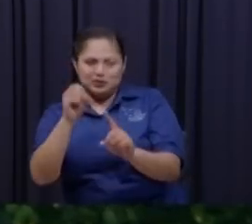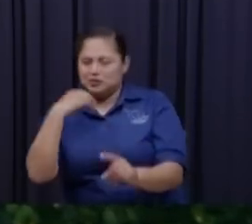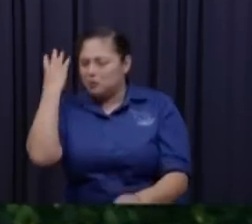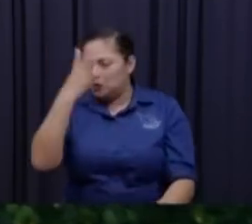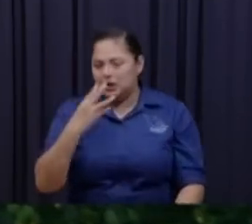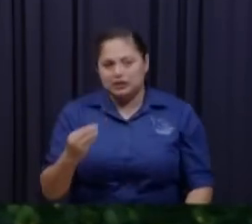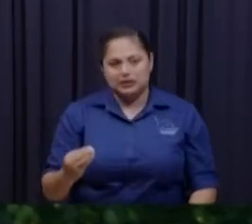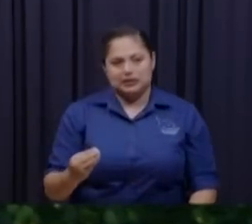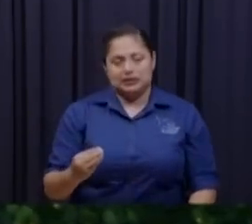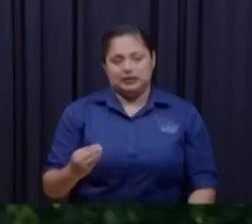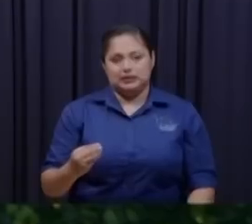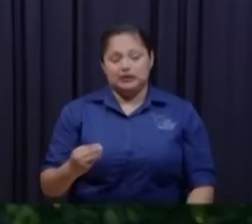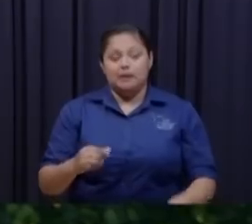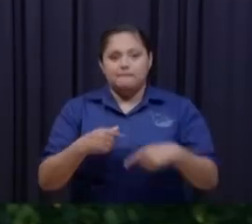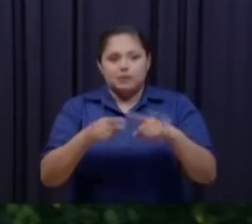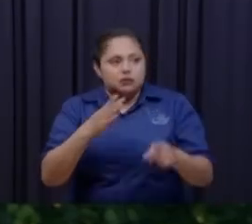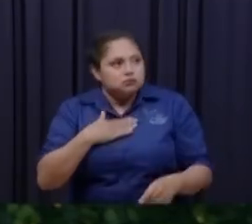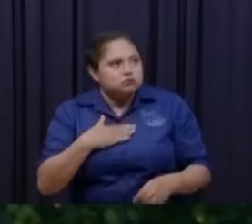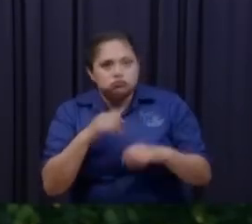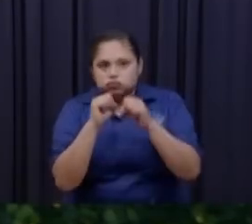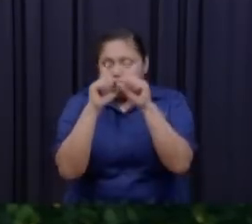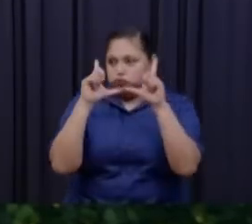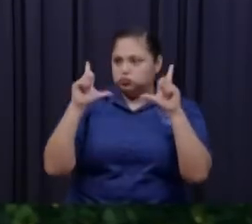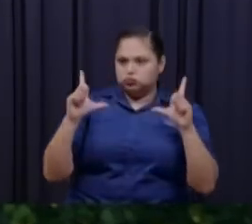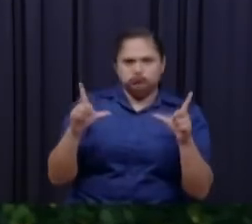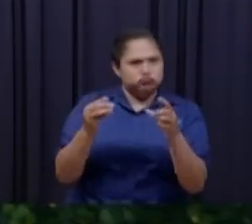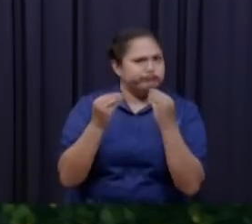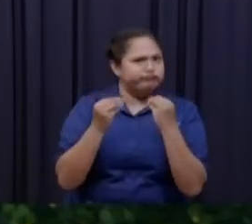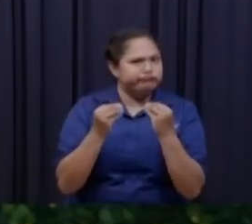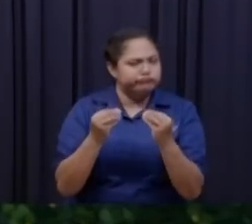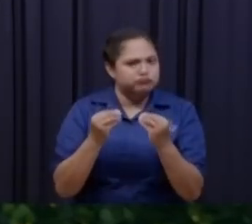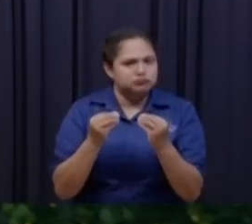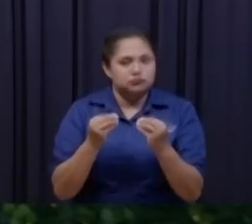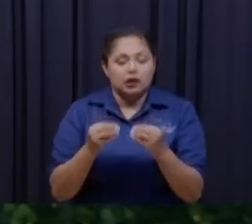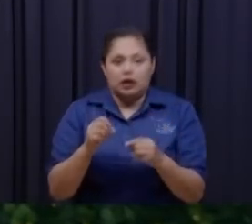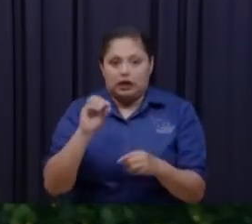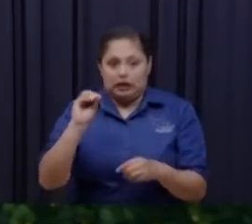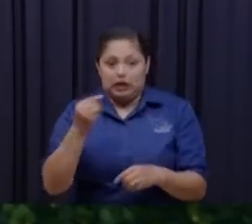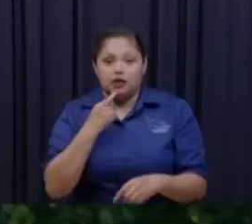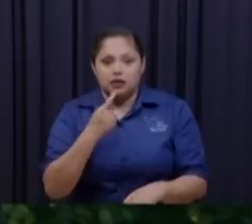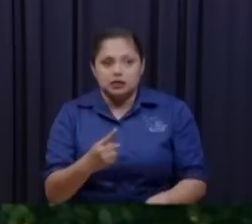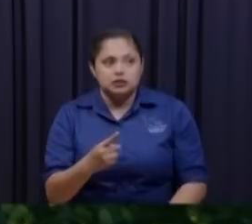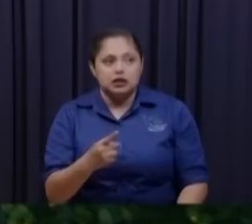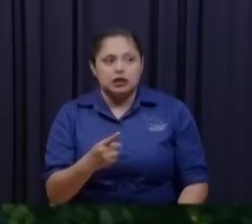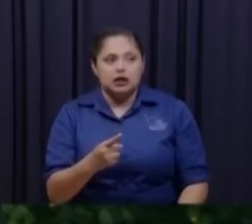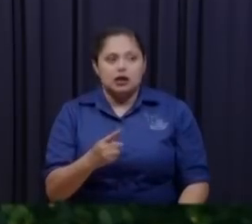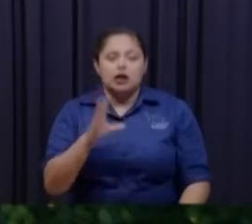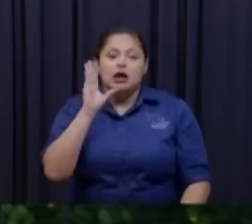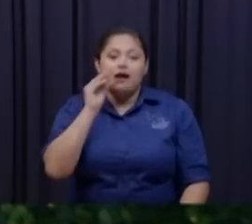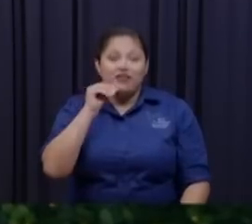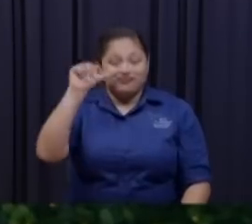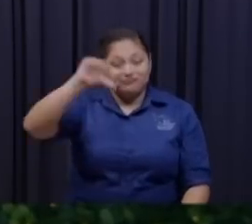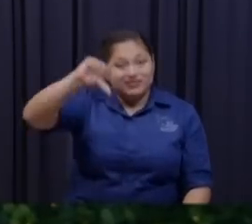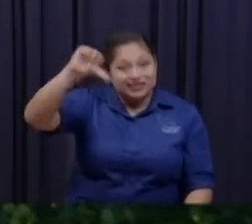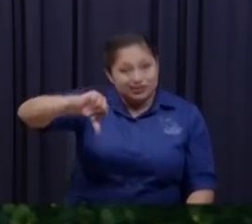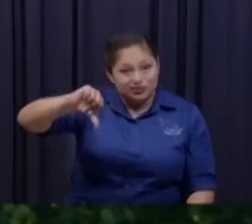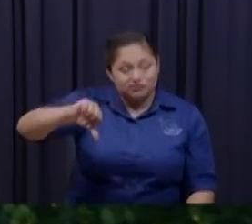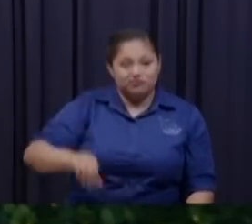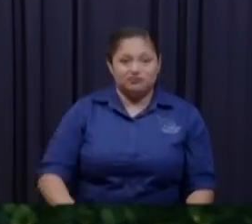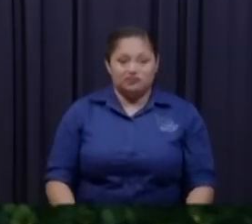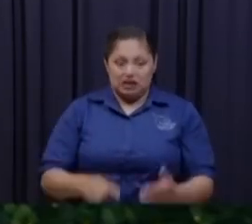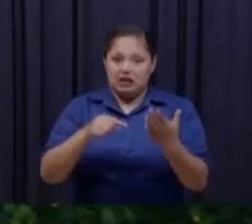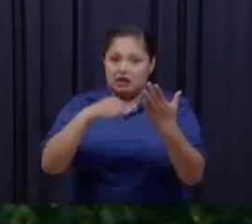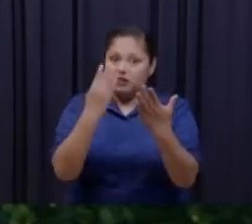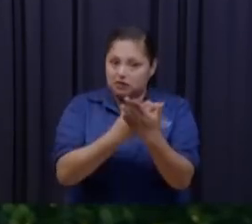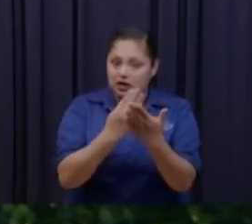Pero a mí lo que me asombra muchísimo, muchísimo, muchísimo, es que de repente dice, empieza a hablar de las maldiciones.